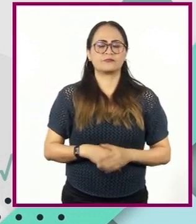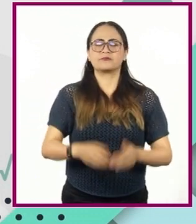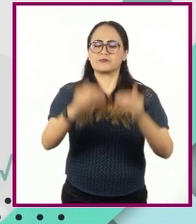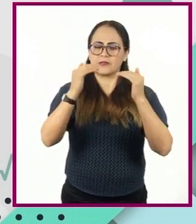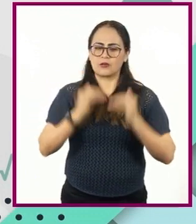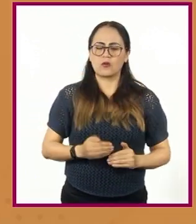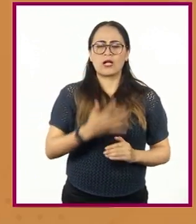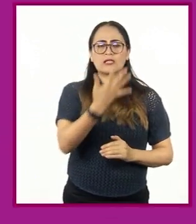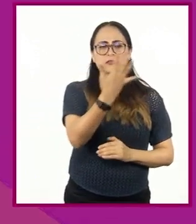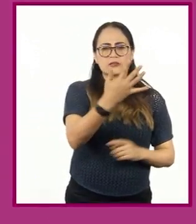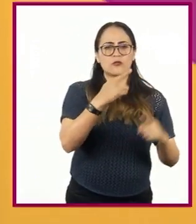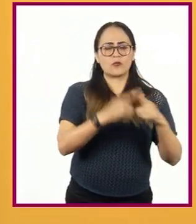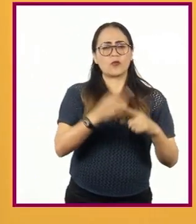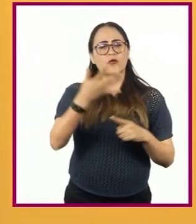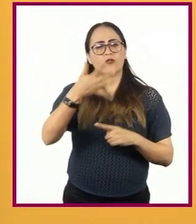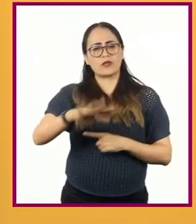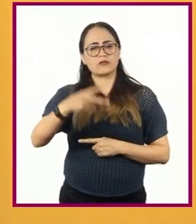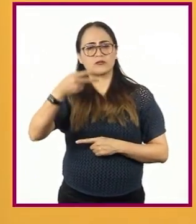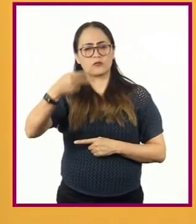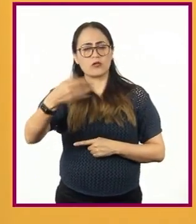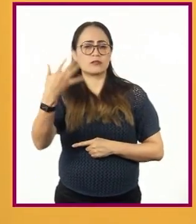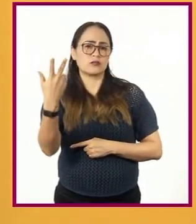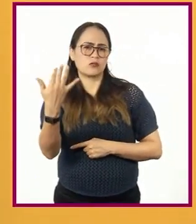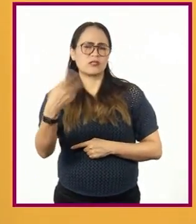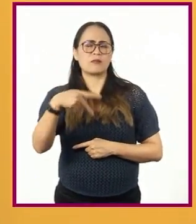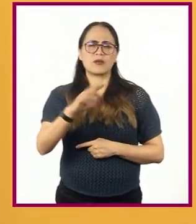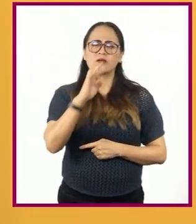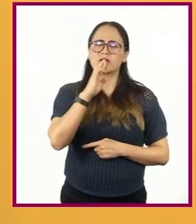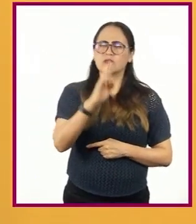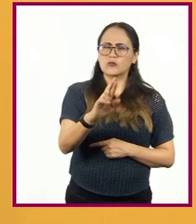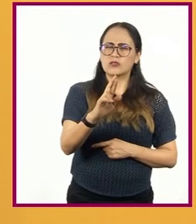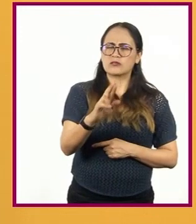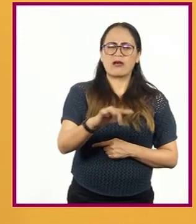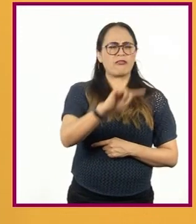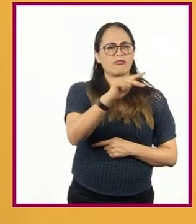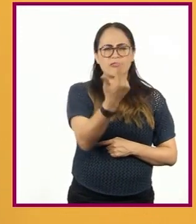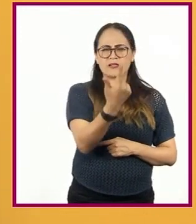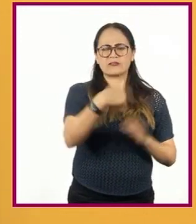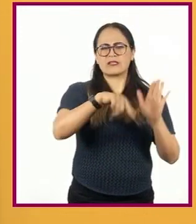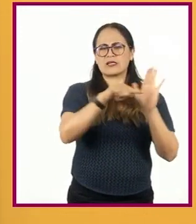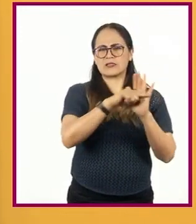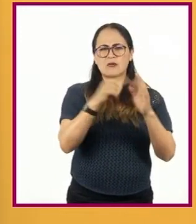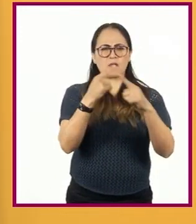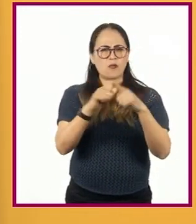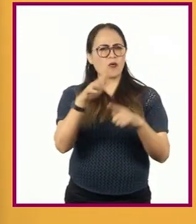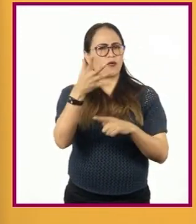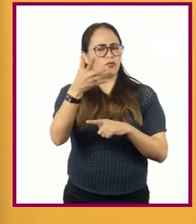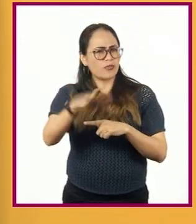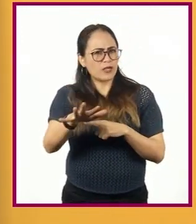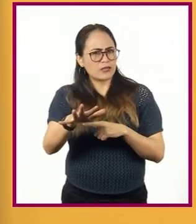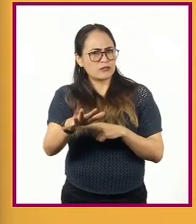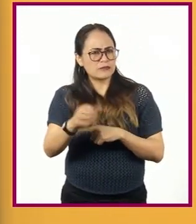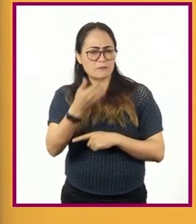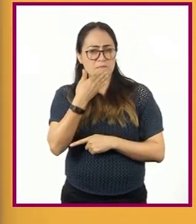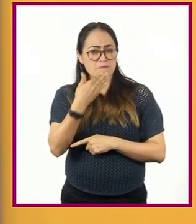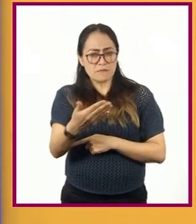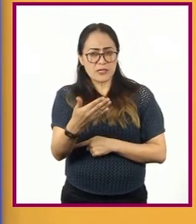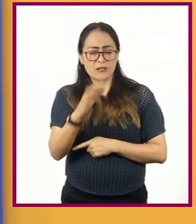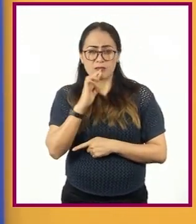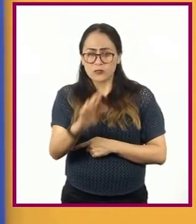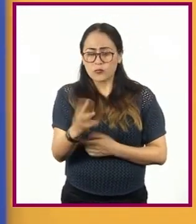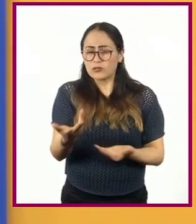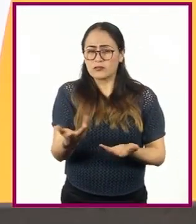¿qué sucede con el resultado? Si se multiplica por 10 a 13 negativo, ¿se obtiene el resultado correcto? Escriban